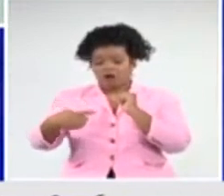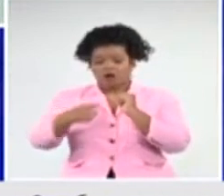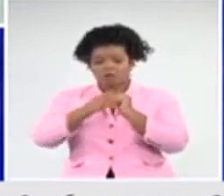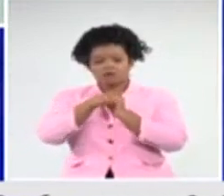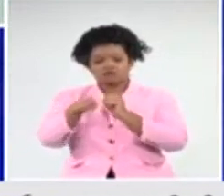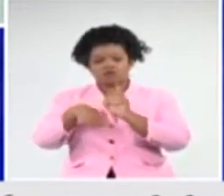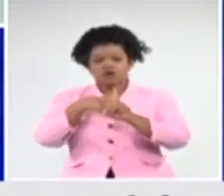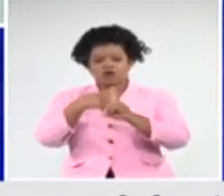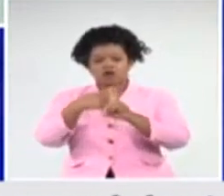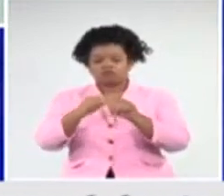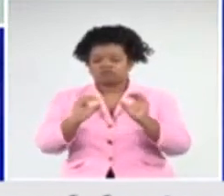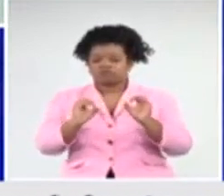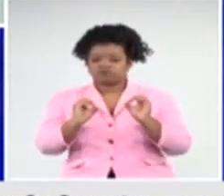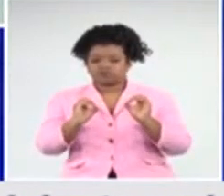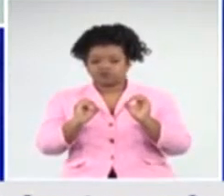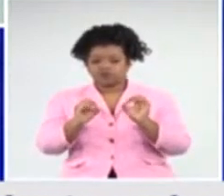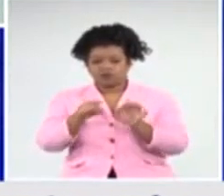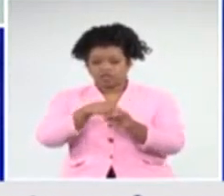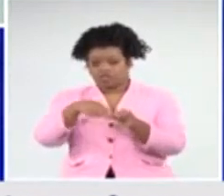casos de COVID-19.